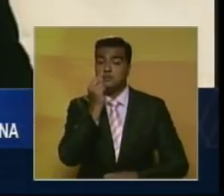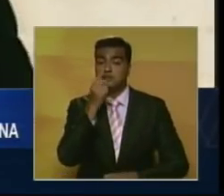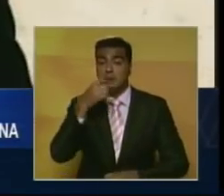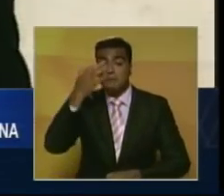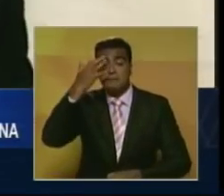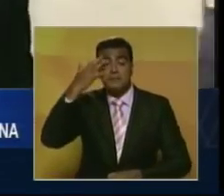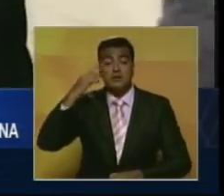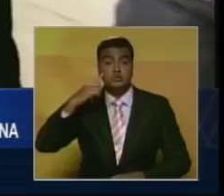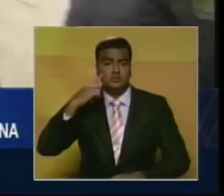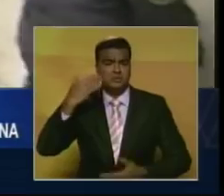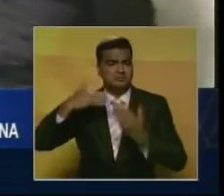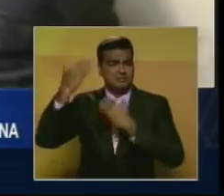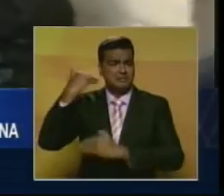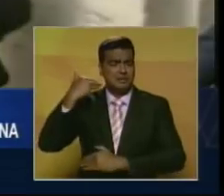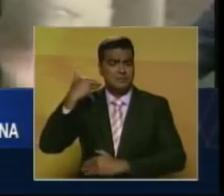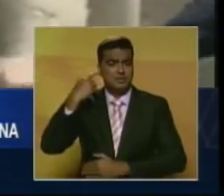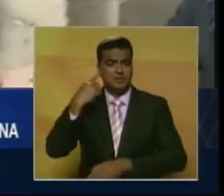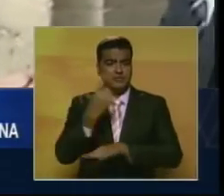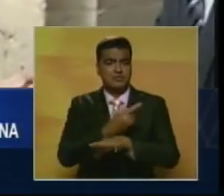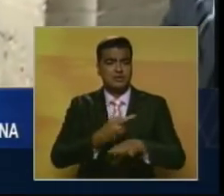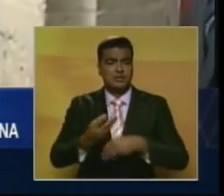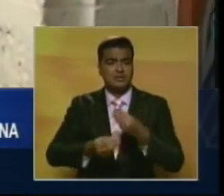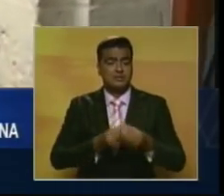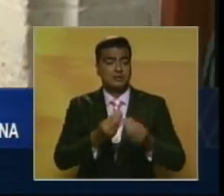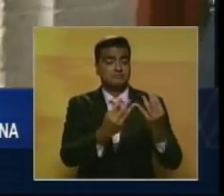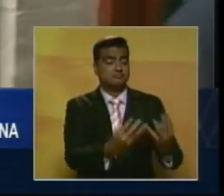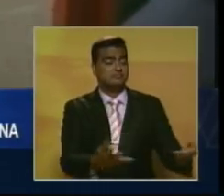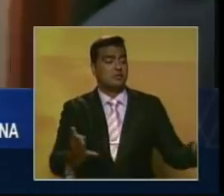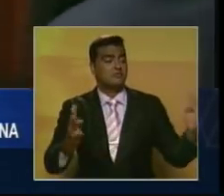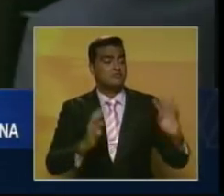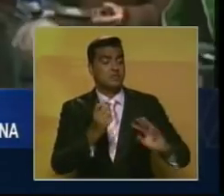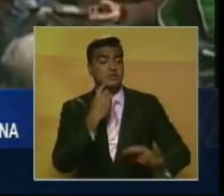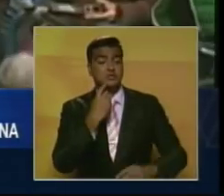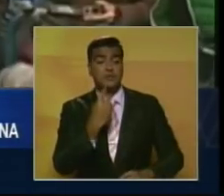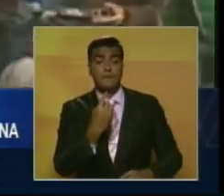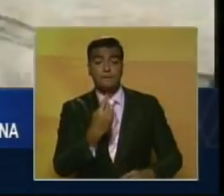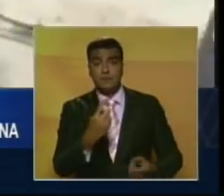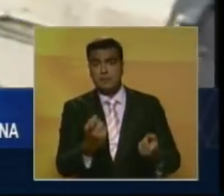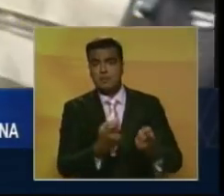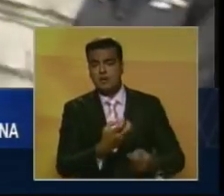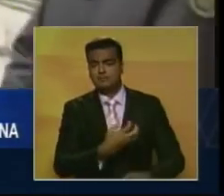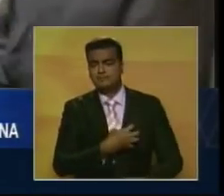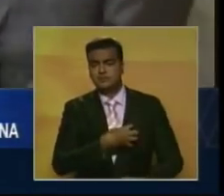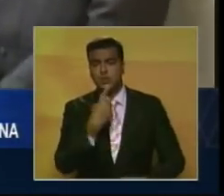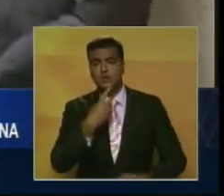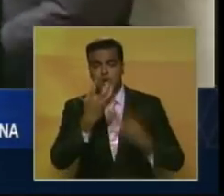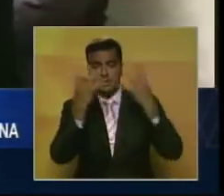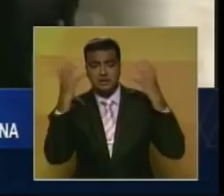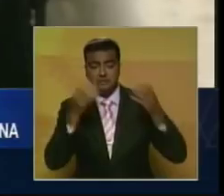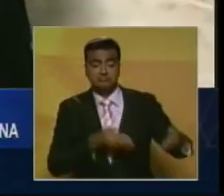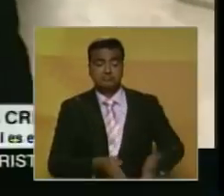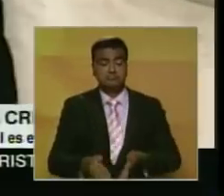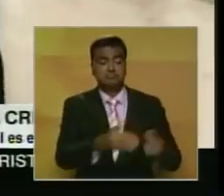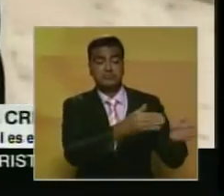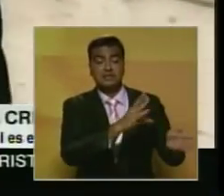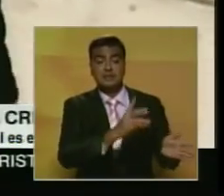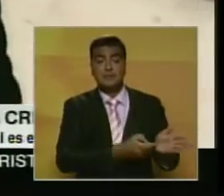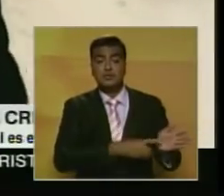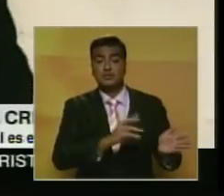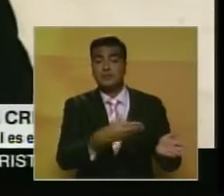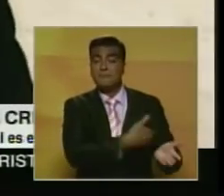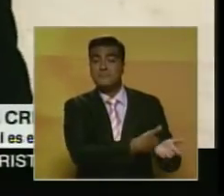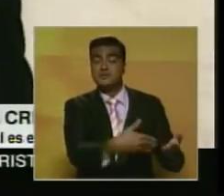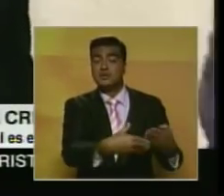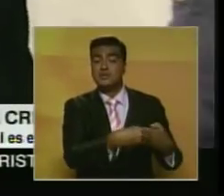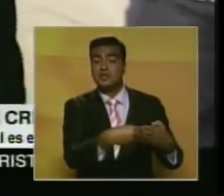denominado caso Nos, que juzga la actividad de la fundación presidida por el cuñado del rey y el presunto desvío de 6.6 millones de